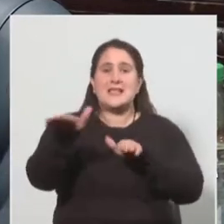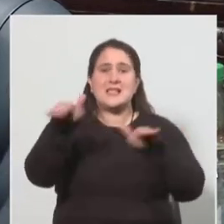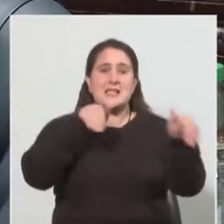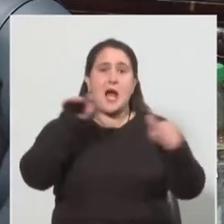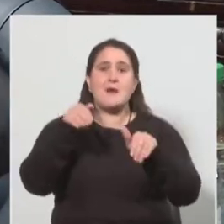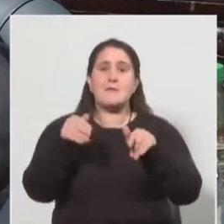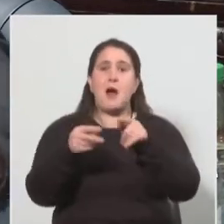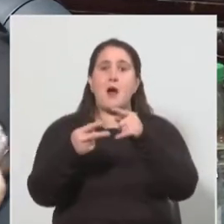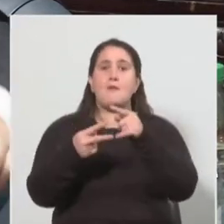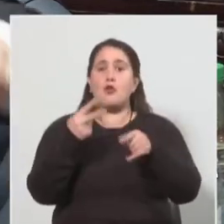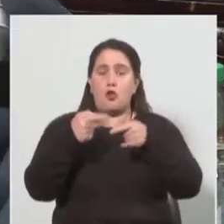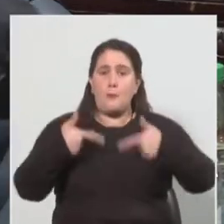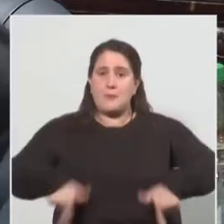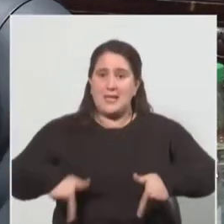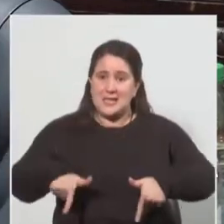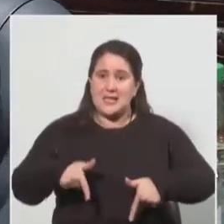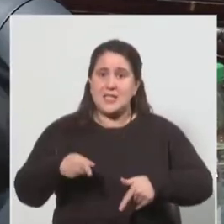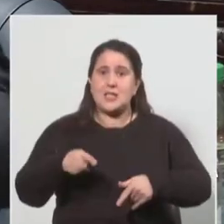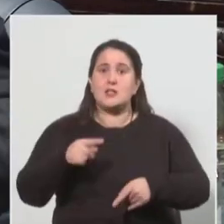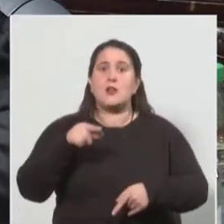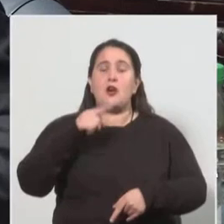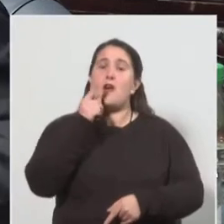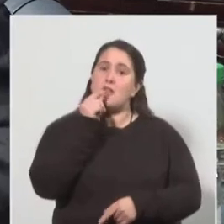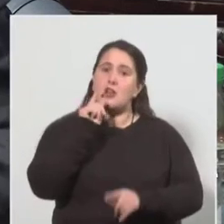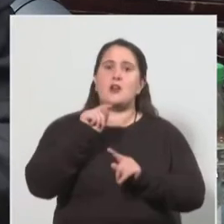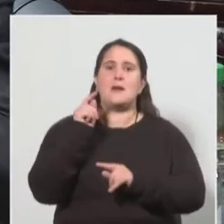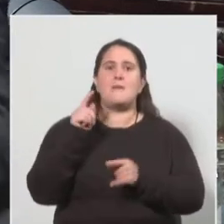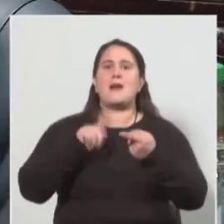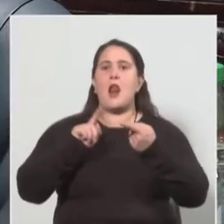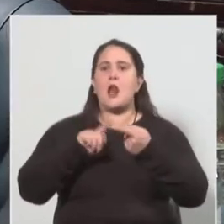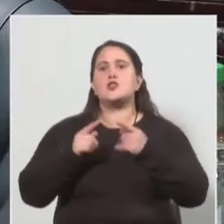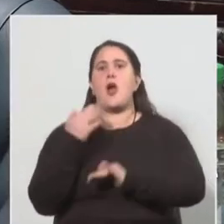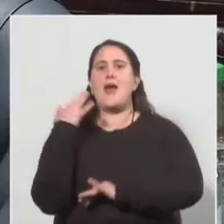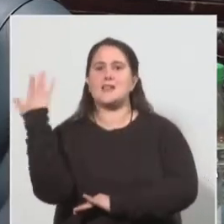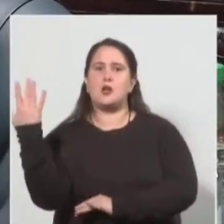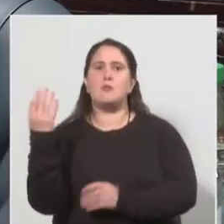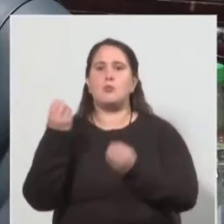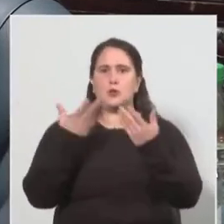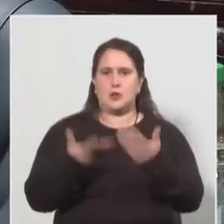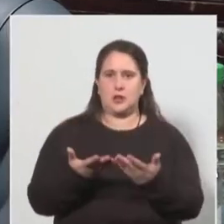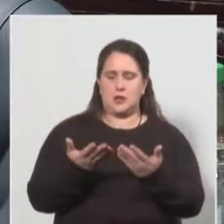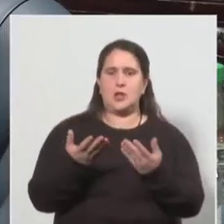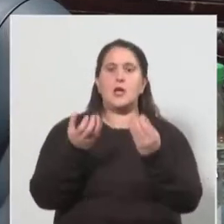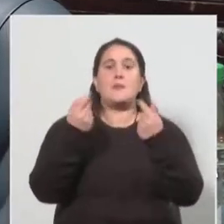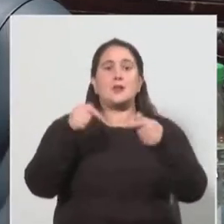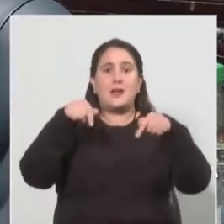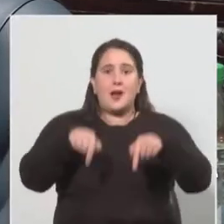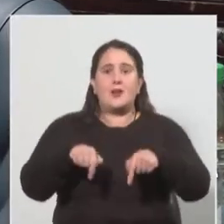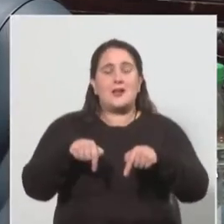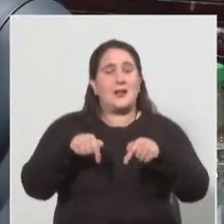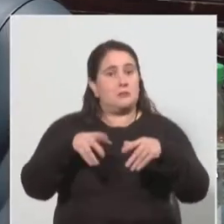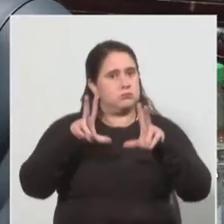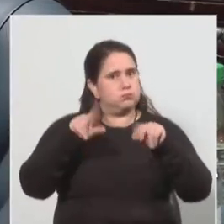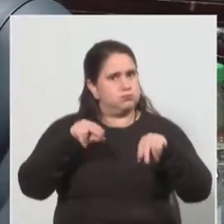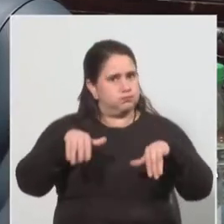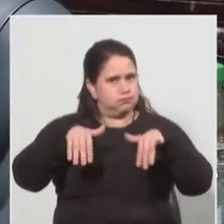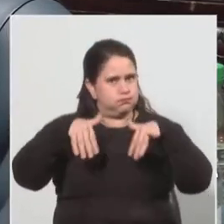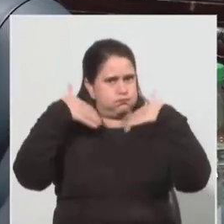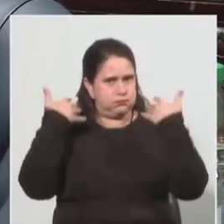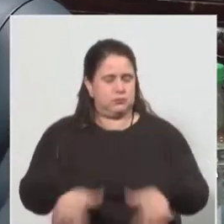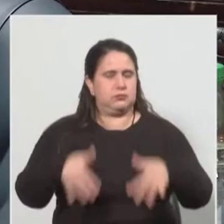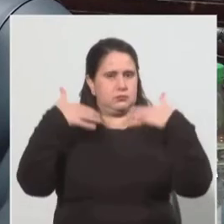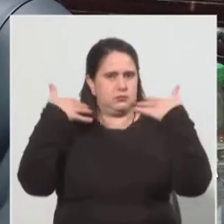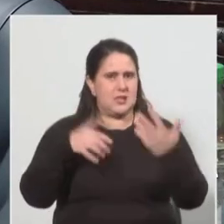del Interior y de Relaciones Exteriores? Porque estamos ante un escándalo de